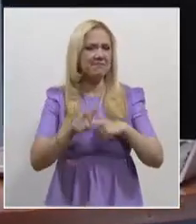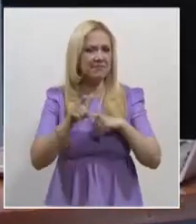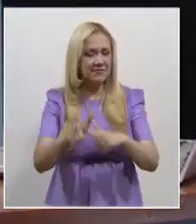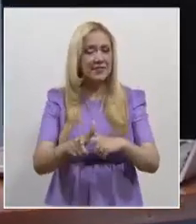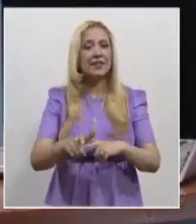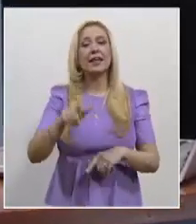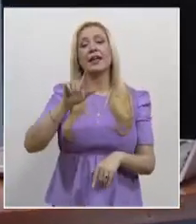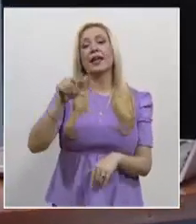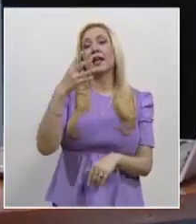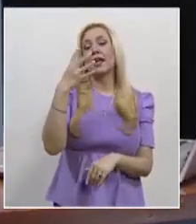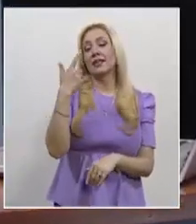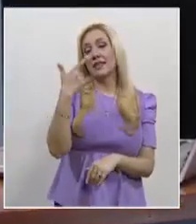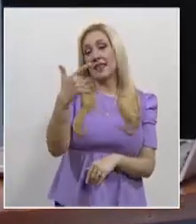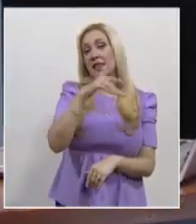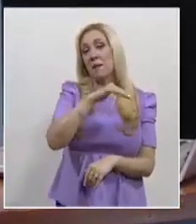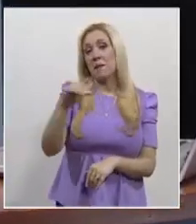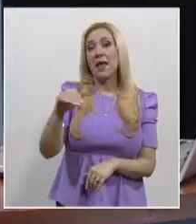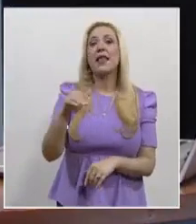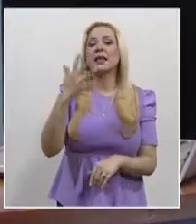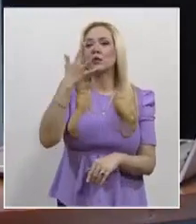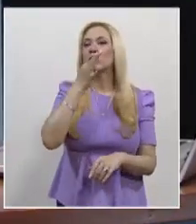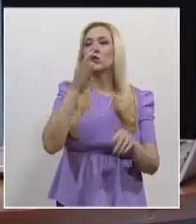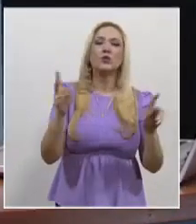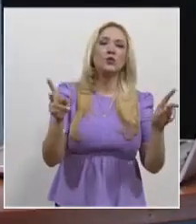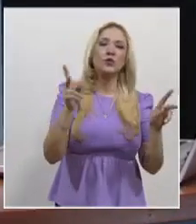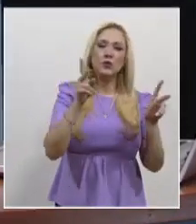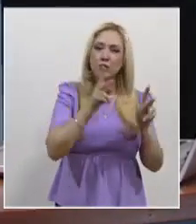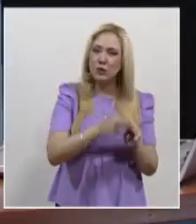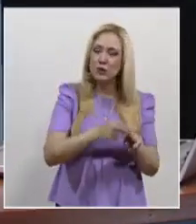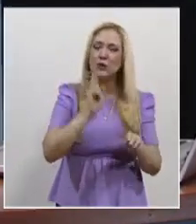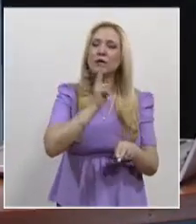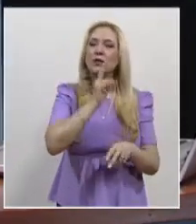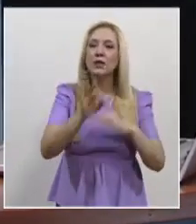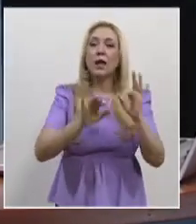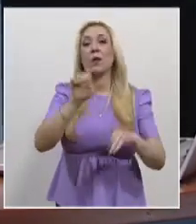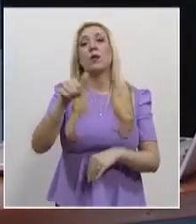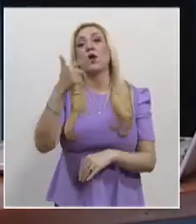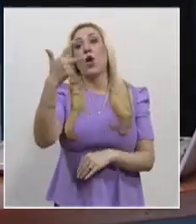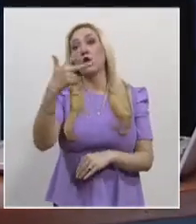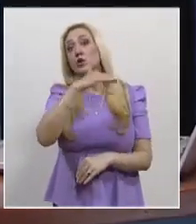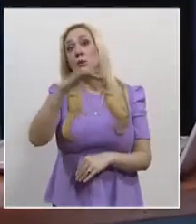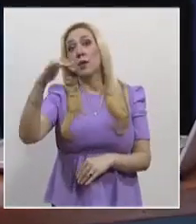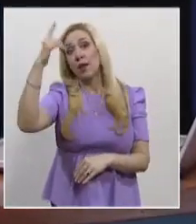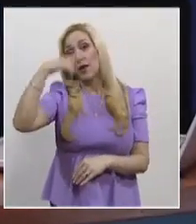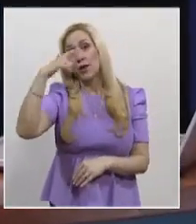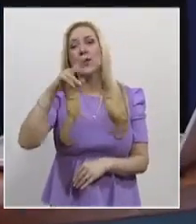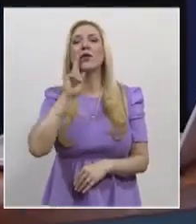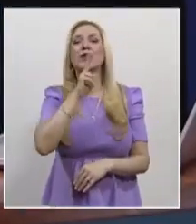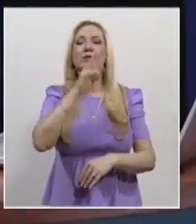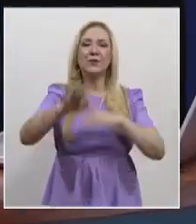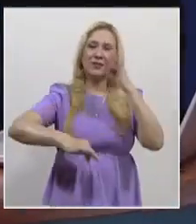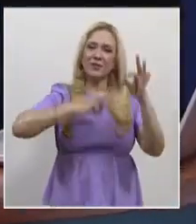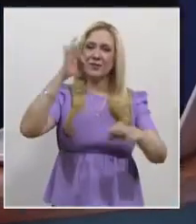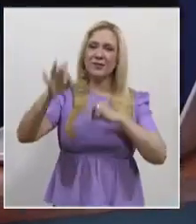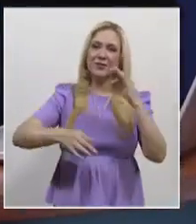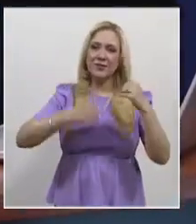Y a las 19:30 horas no se pierda el avance informativo y a las 20:30 horas nuestro